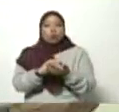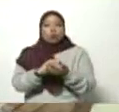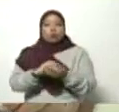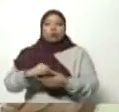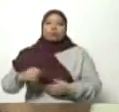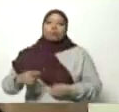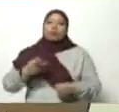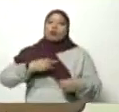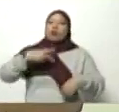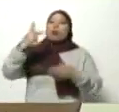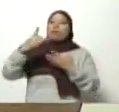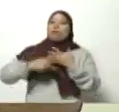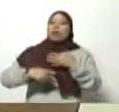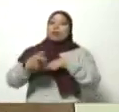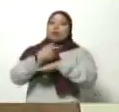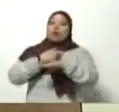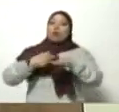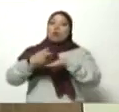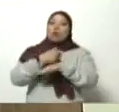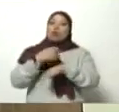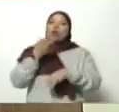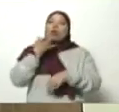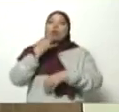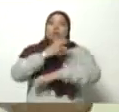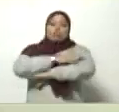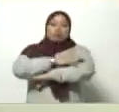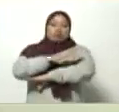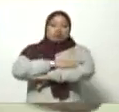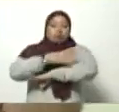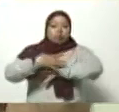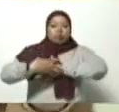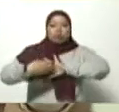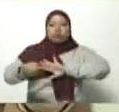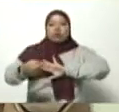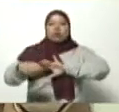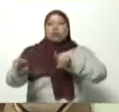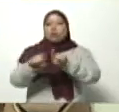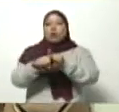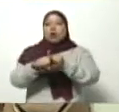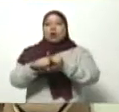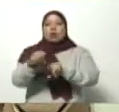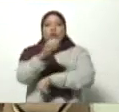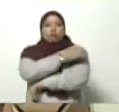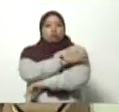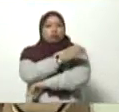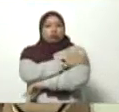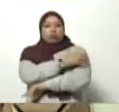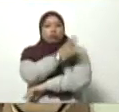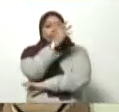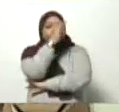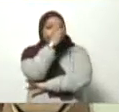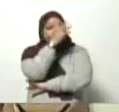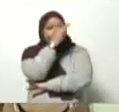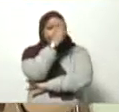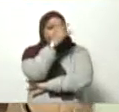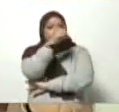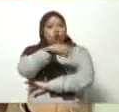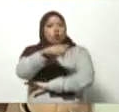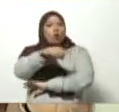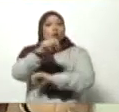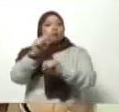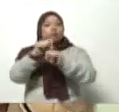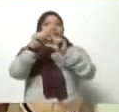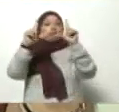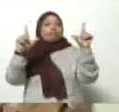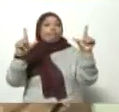en su plan de gobierno presentado ante el CNE, pues. Igual la derecha se siguió burlando, ¿no? Hoy seguramente no se burla cuando ven al presidente